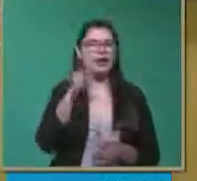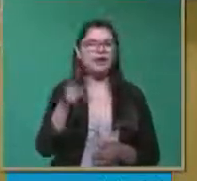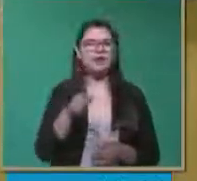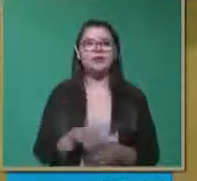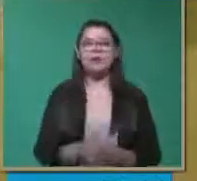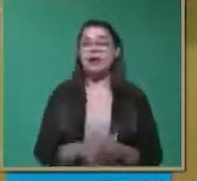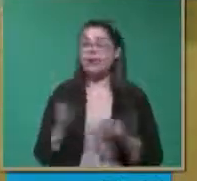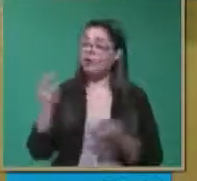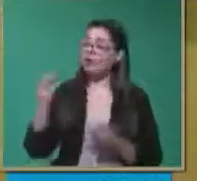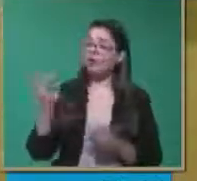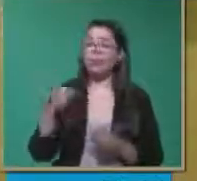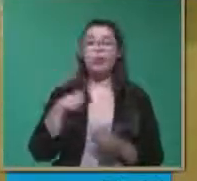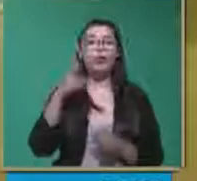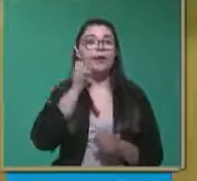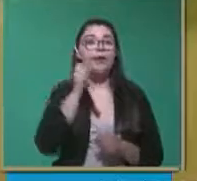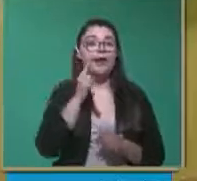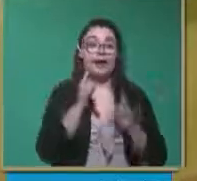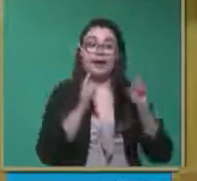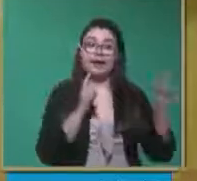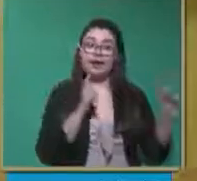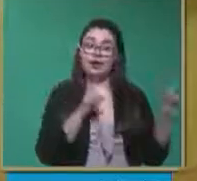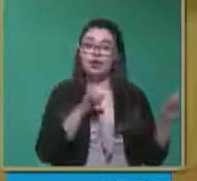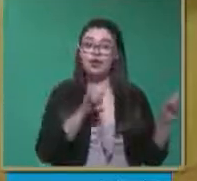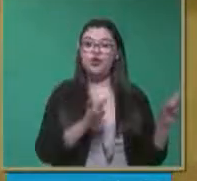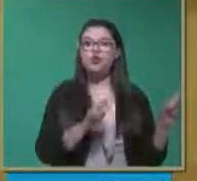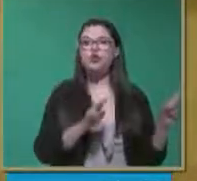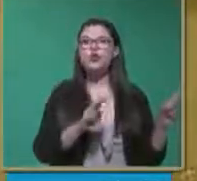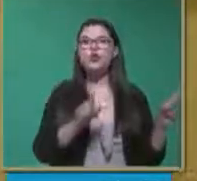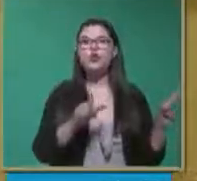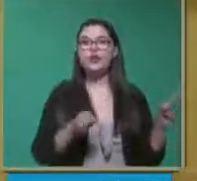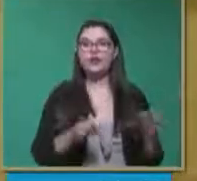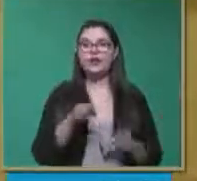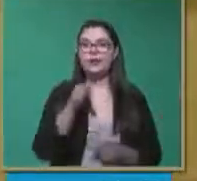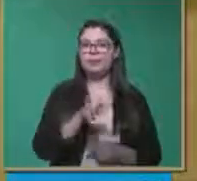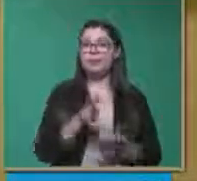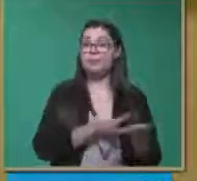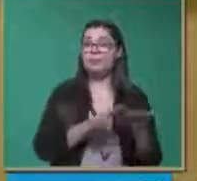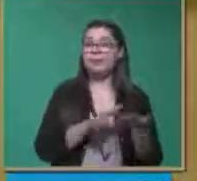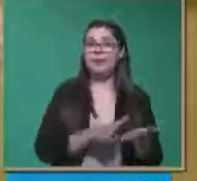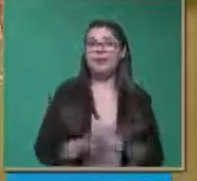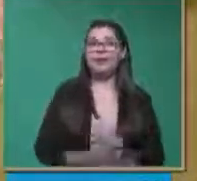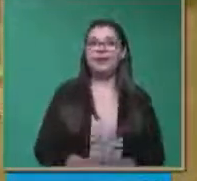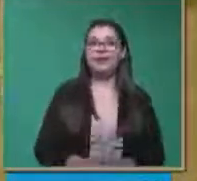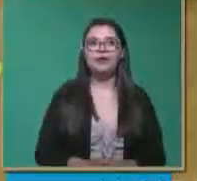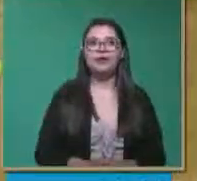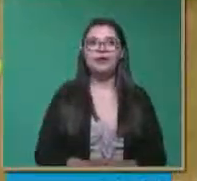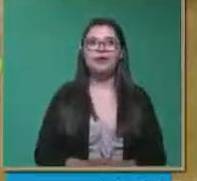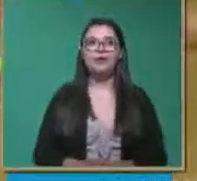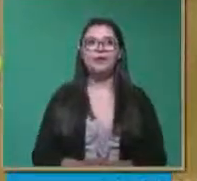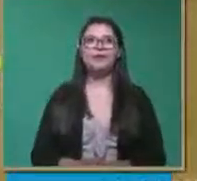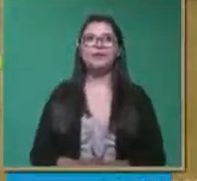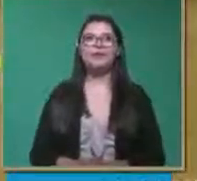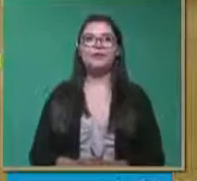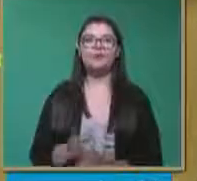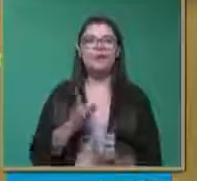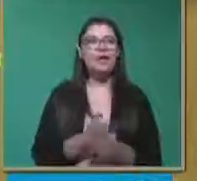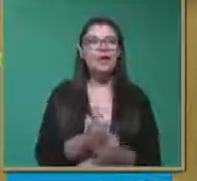el color naranja y la maestra Yuli va a hacer el color verde. Pero primero